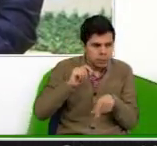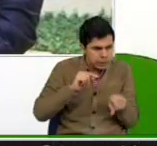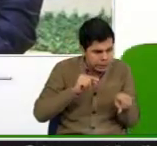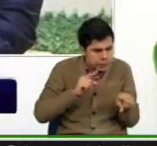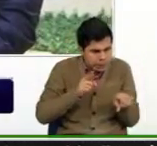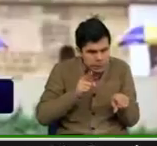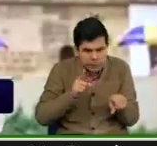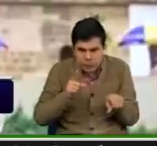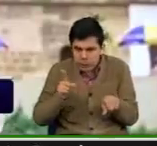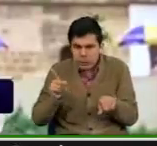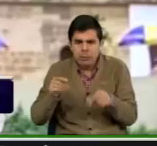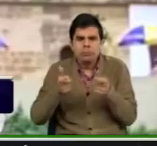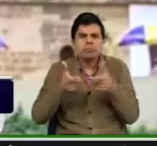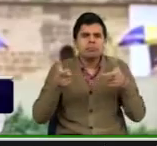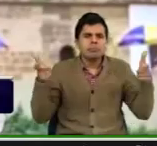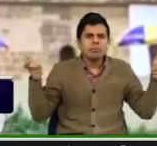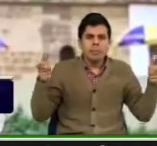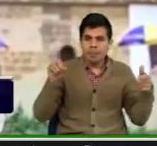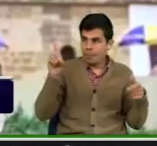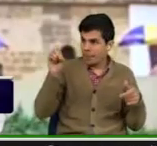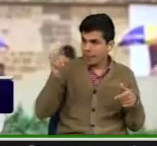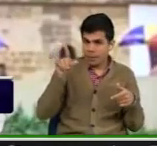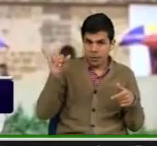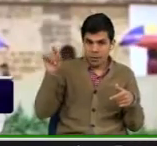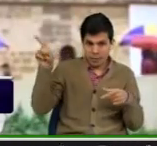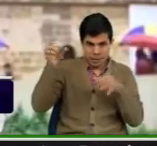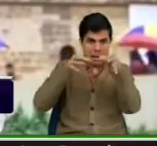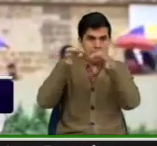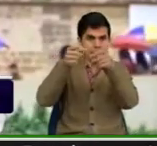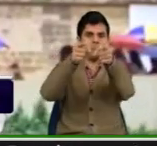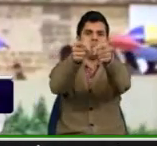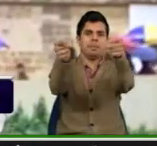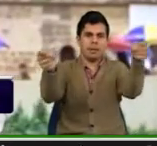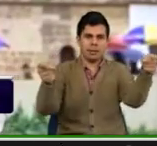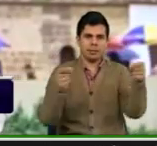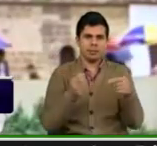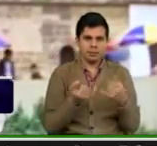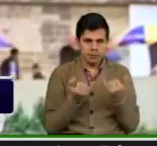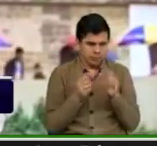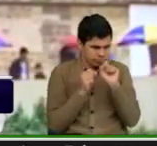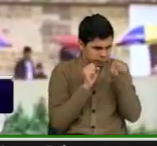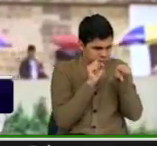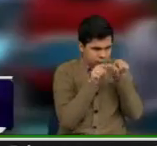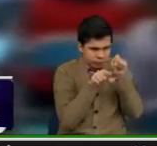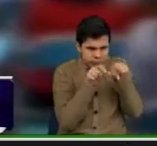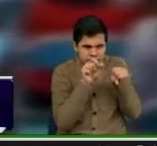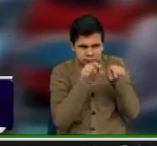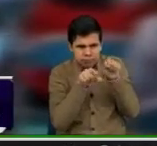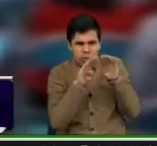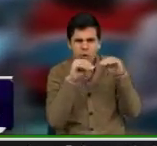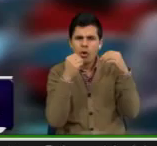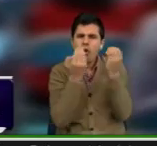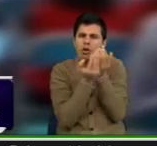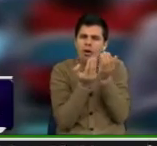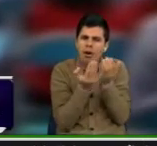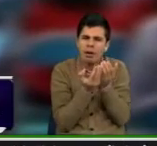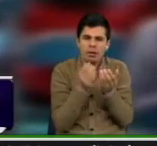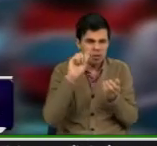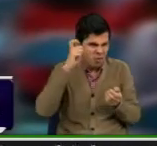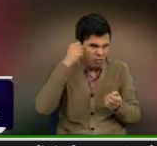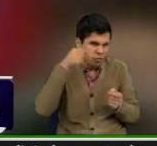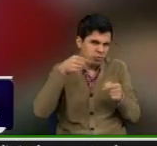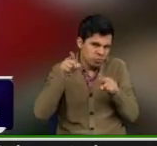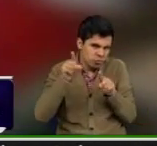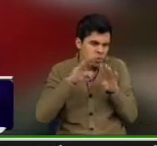Gracias, buenas tardes. Esta encuesta que tuvo una muestra de 190 encuestas en los diferentes colegios públicos y privados del